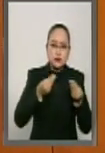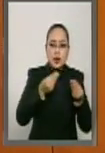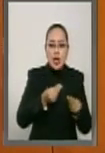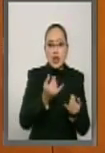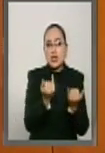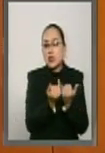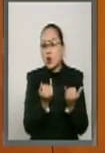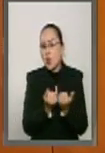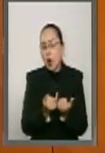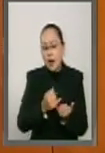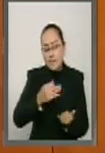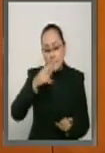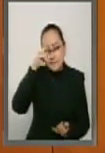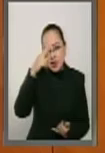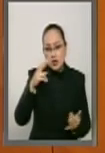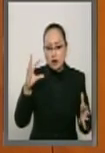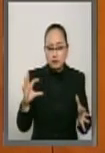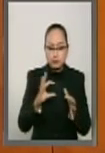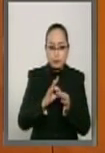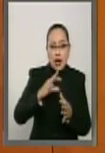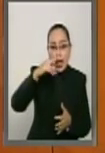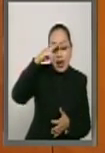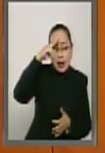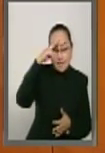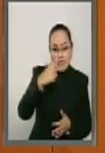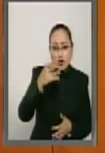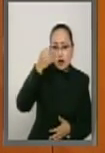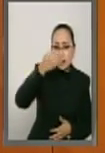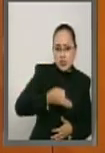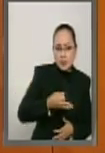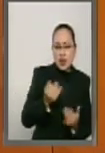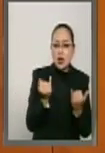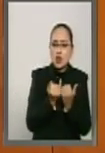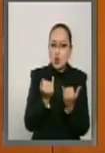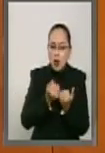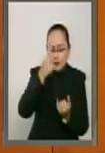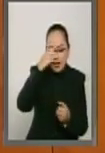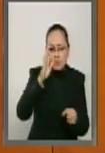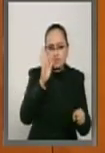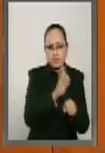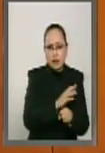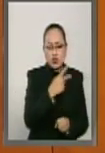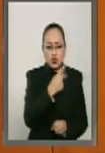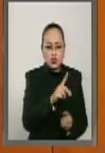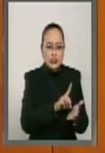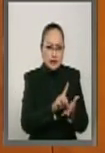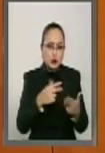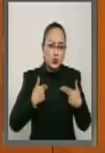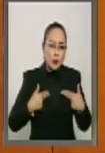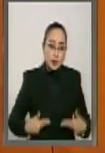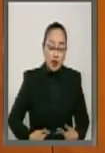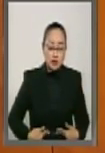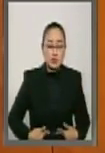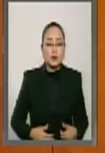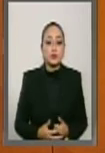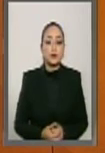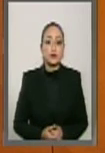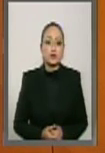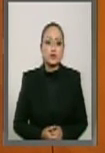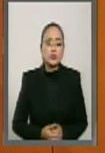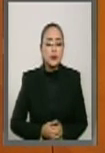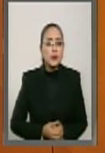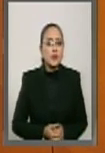reconocidos por México, así como las garantías para su protección, al observar en todo